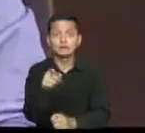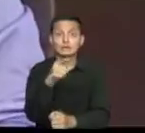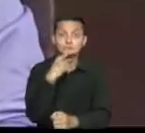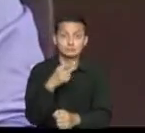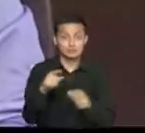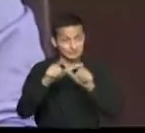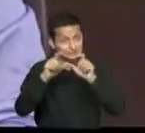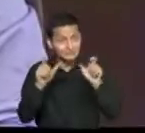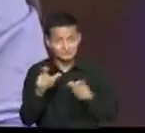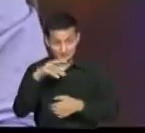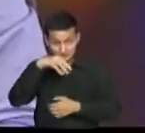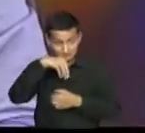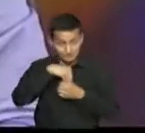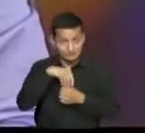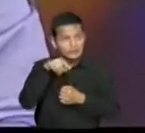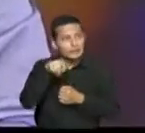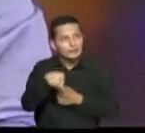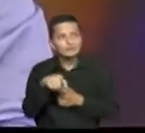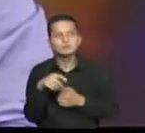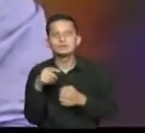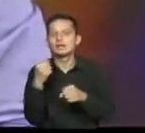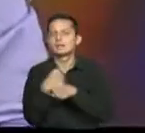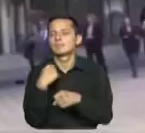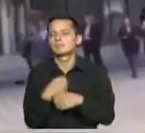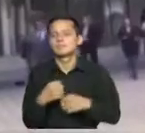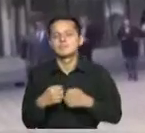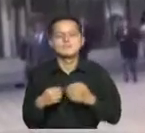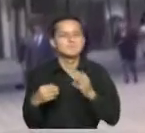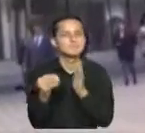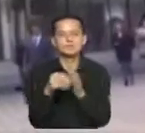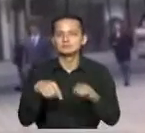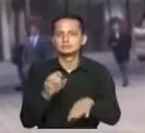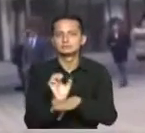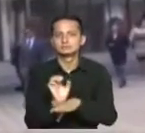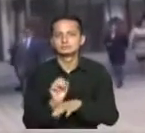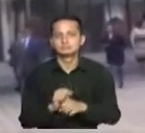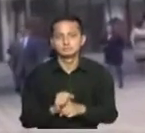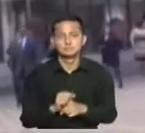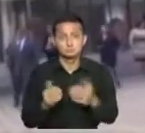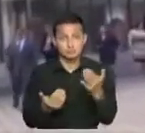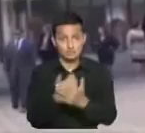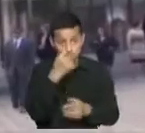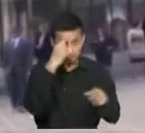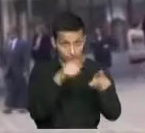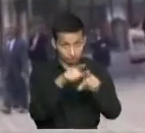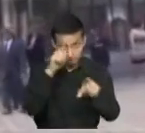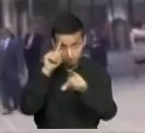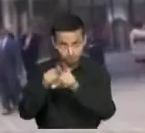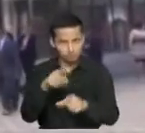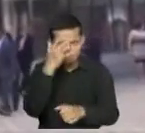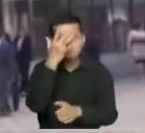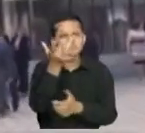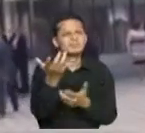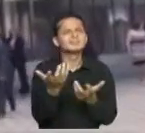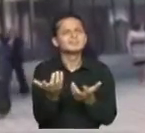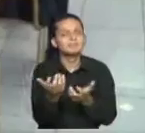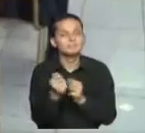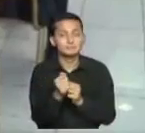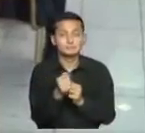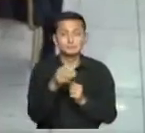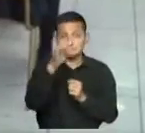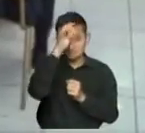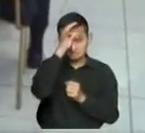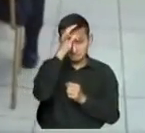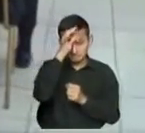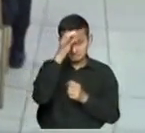mediana empresa es la que más empleo genera en el Ecuador. Los nuevos consorcios están enfocados en la exportación de insumos